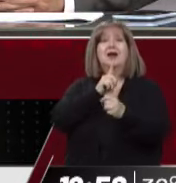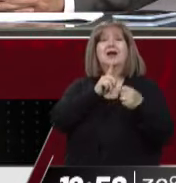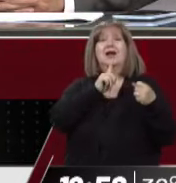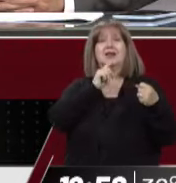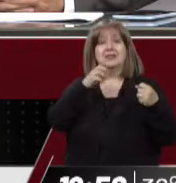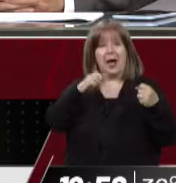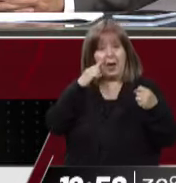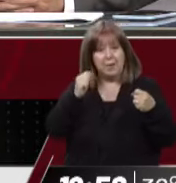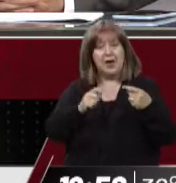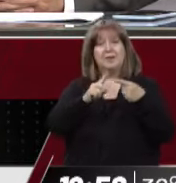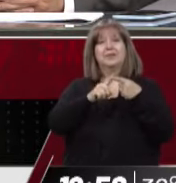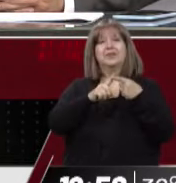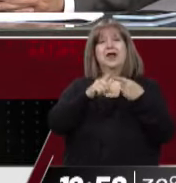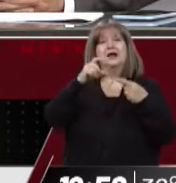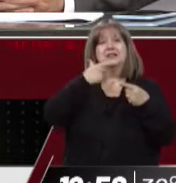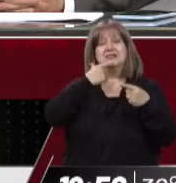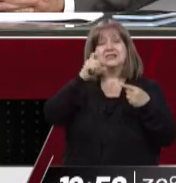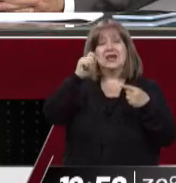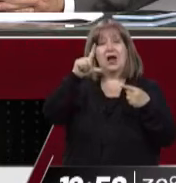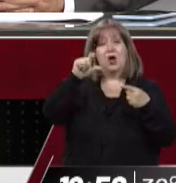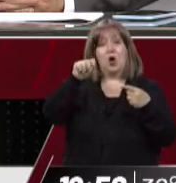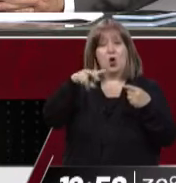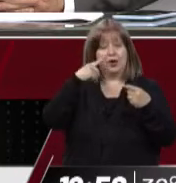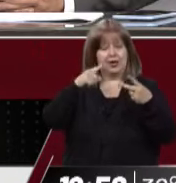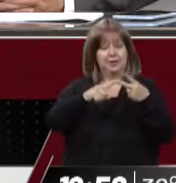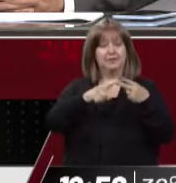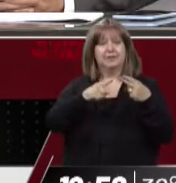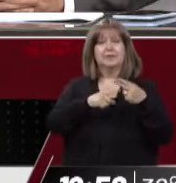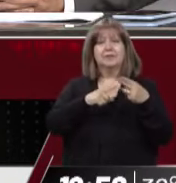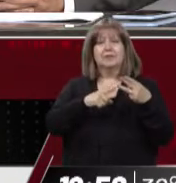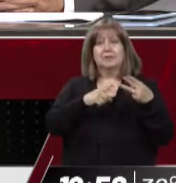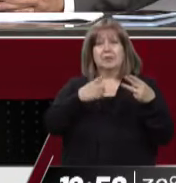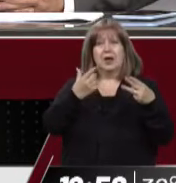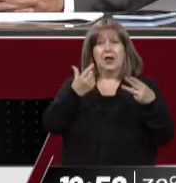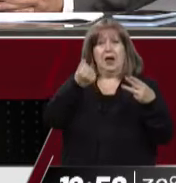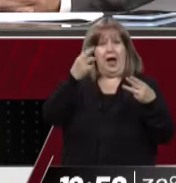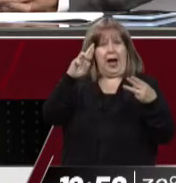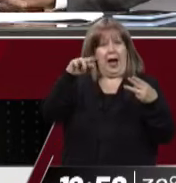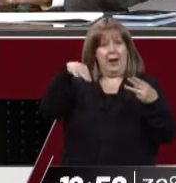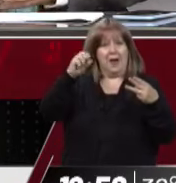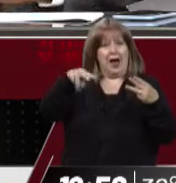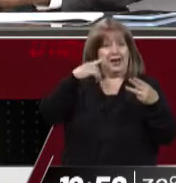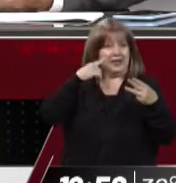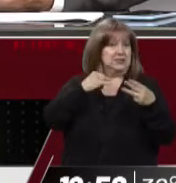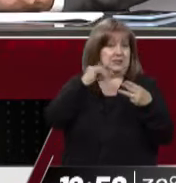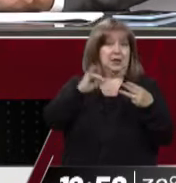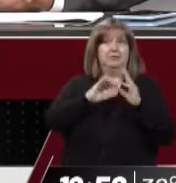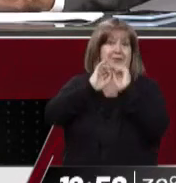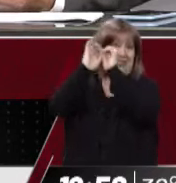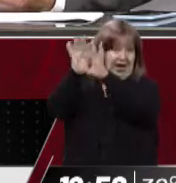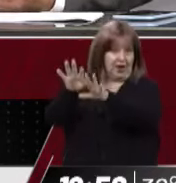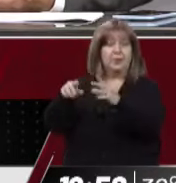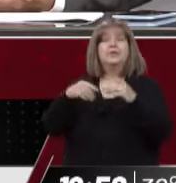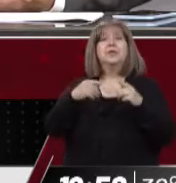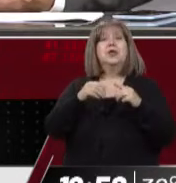Scaloni, ya está Armani y se espera que dentro de muy poquito dé la lista el técnico nacional. El 14 debería ser, puede